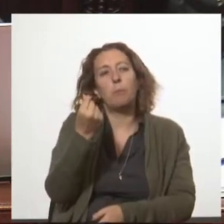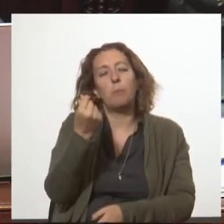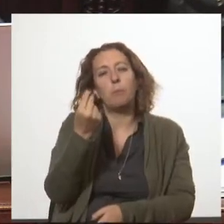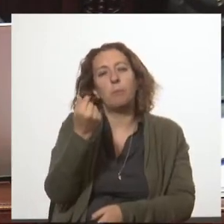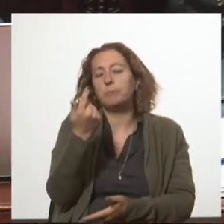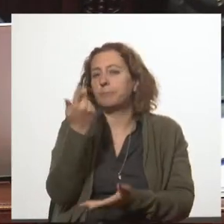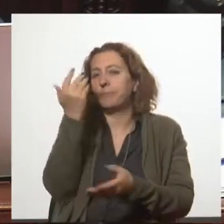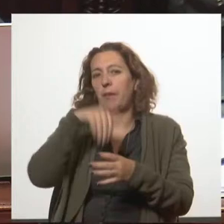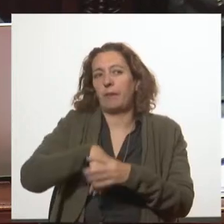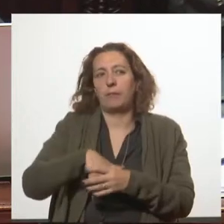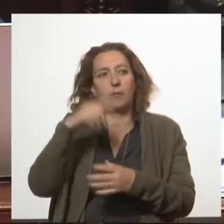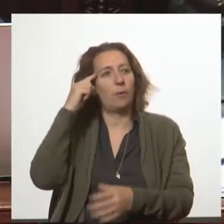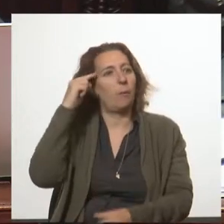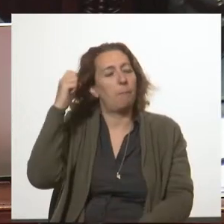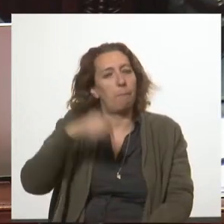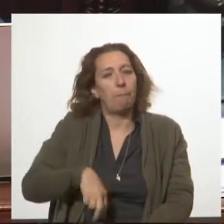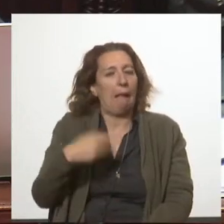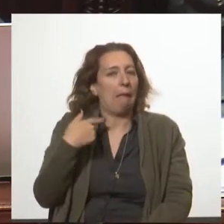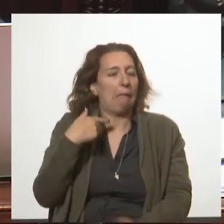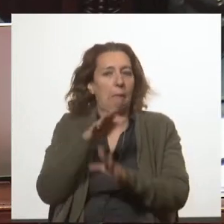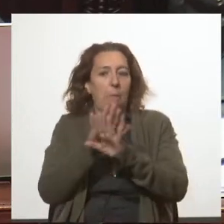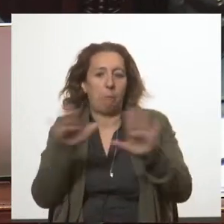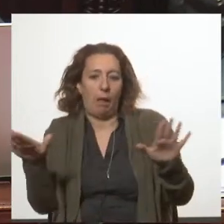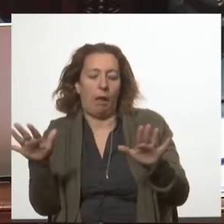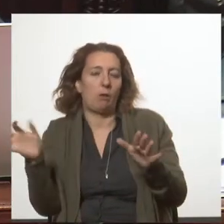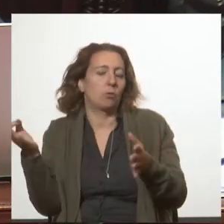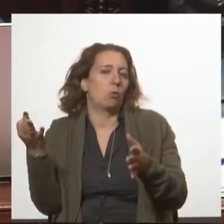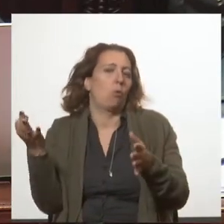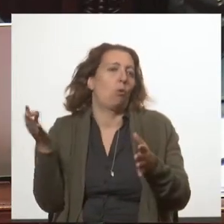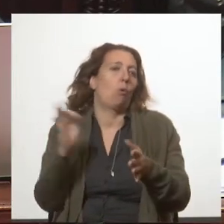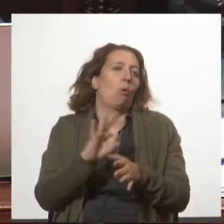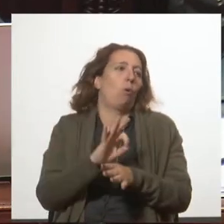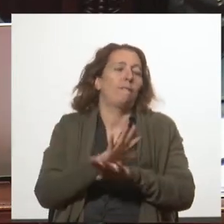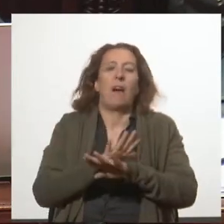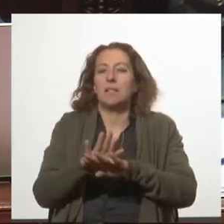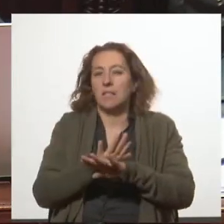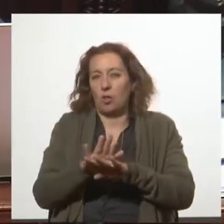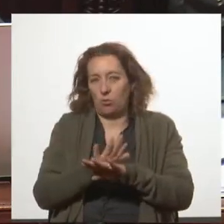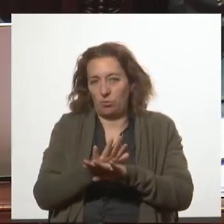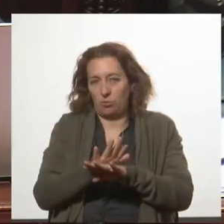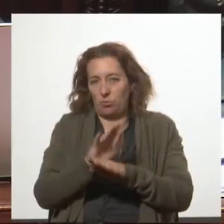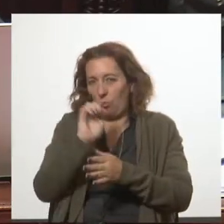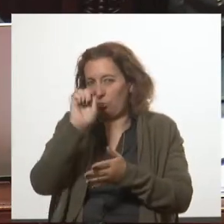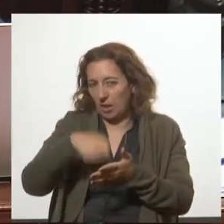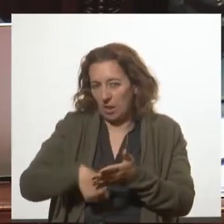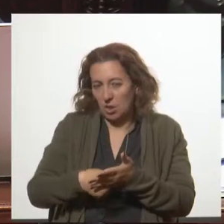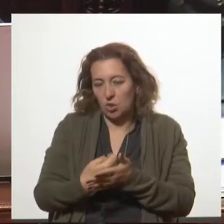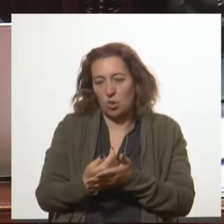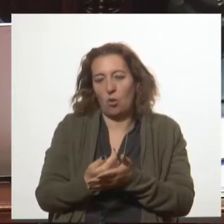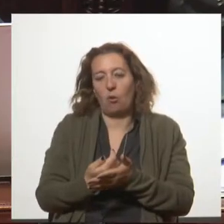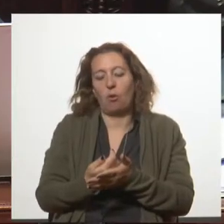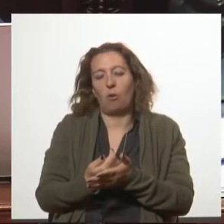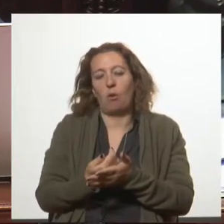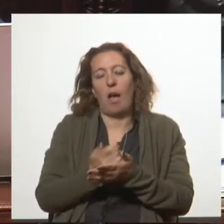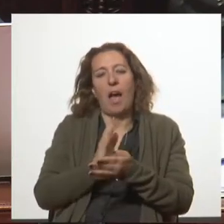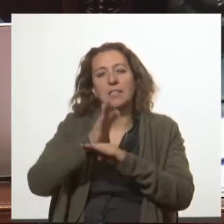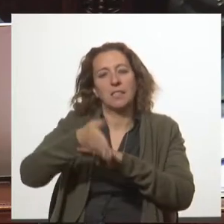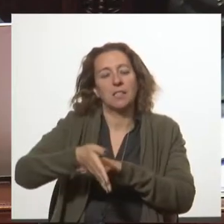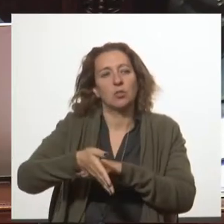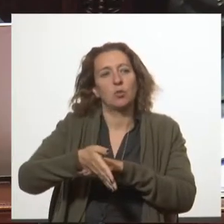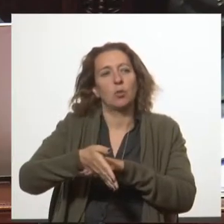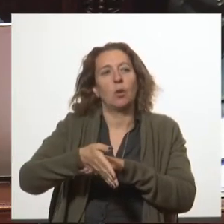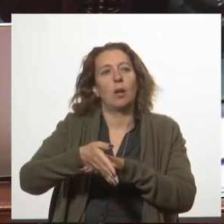de lo que son los planes planos o básicos de de contratación de acceso a